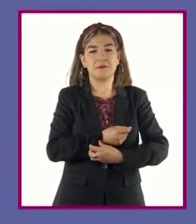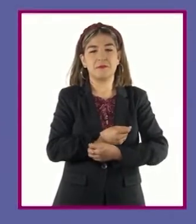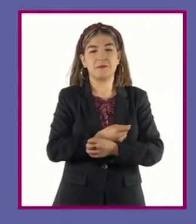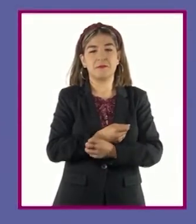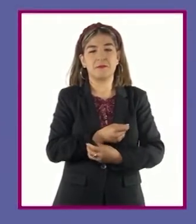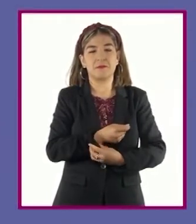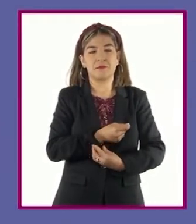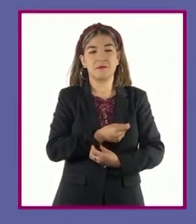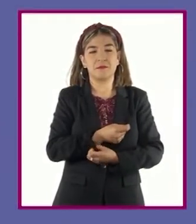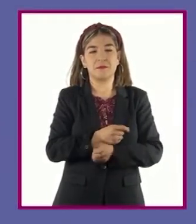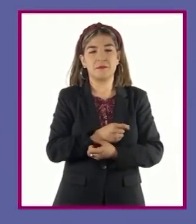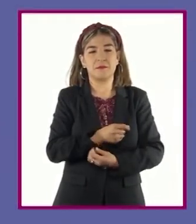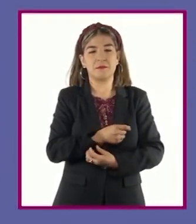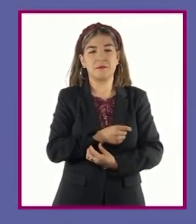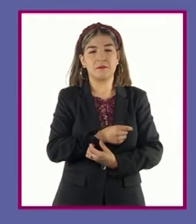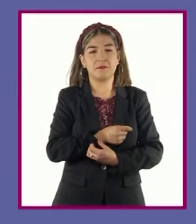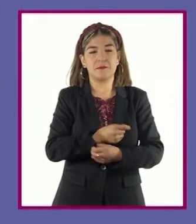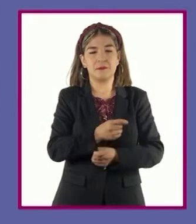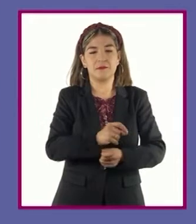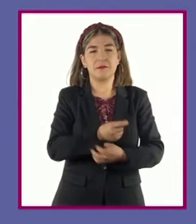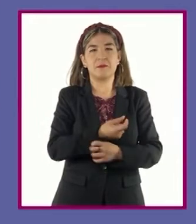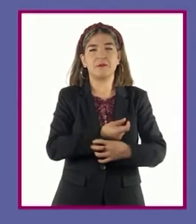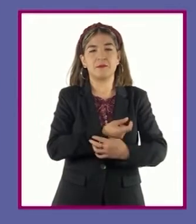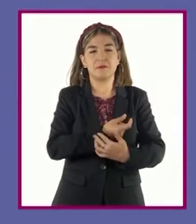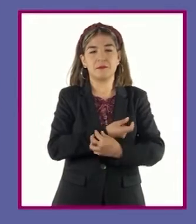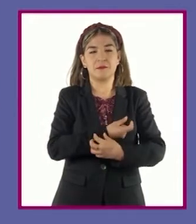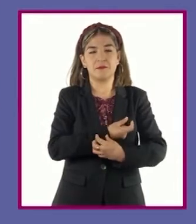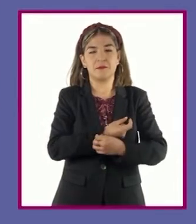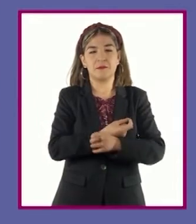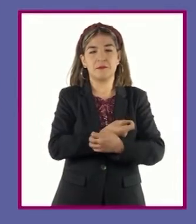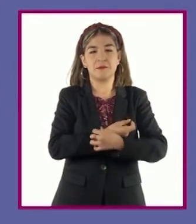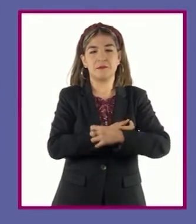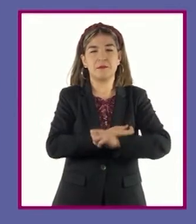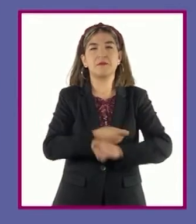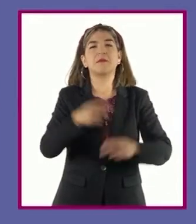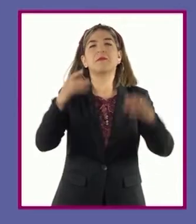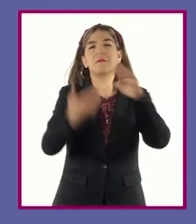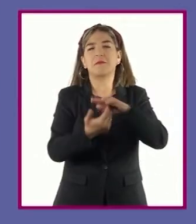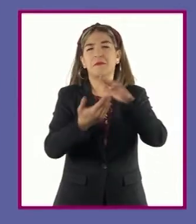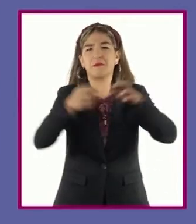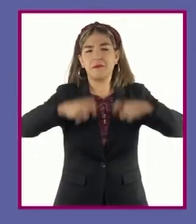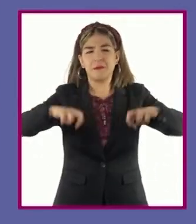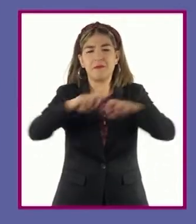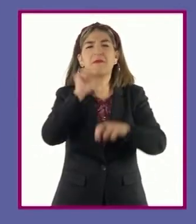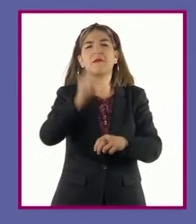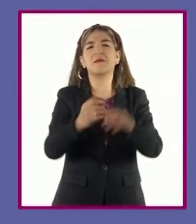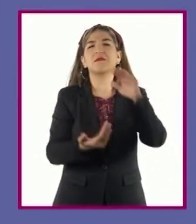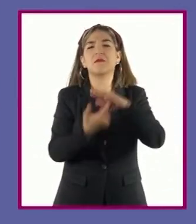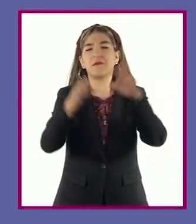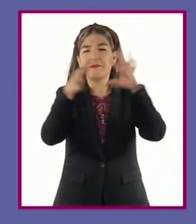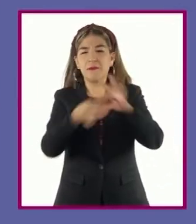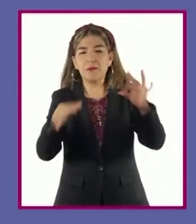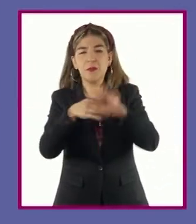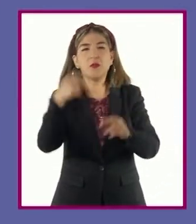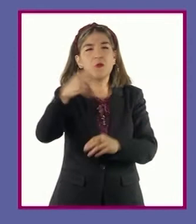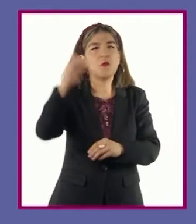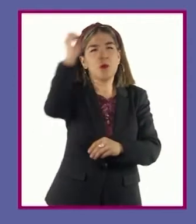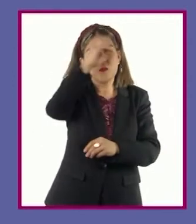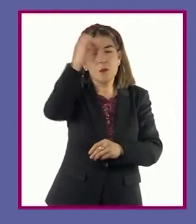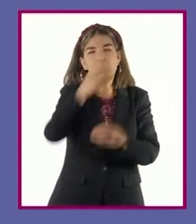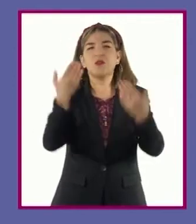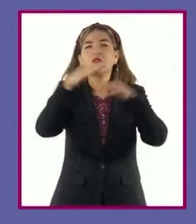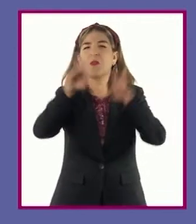En una mesa redonda, un grupo de participantes discute y da su punto de vista sobre algún tema. Sus opiniones pueden